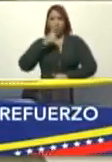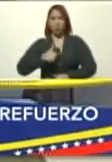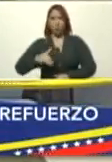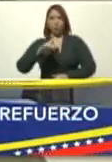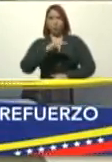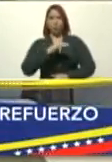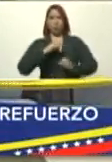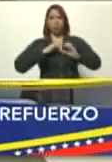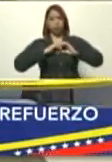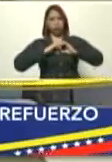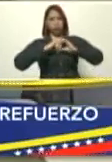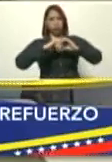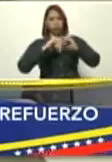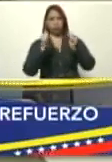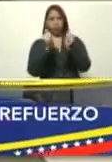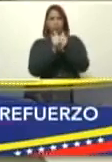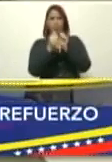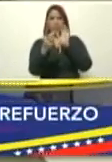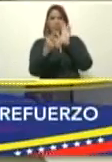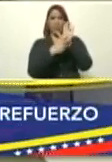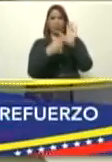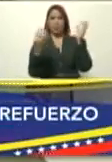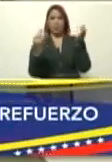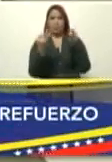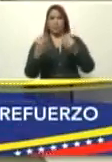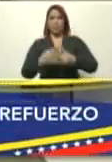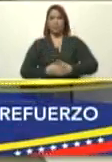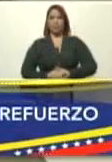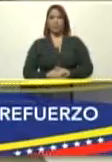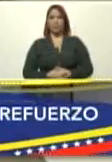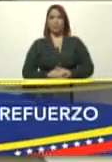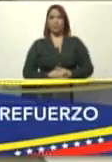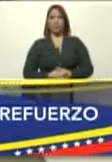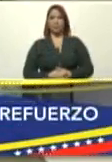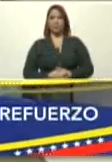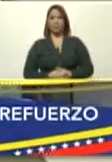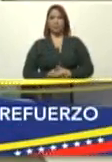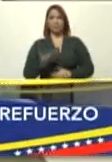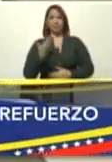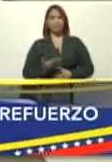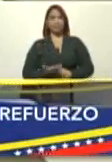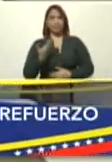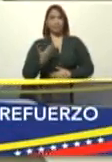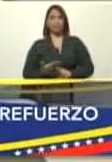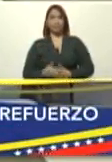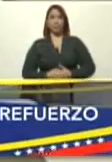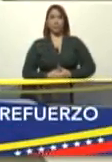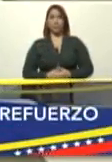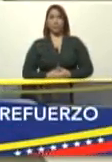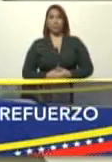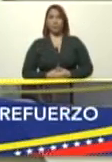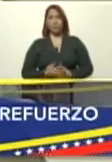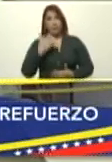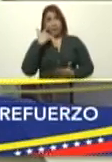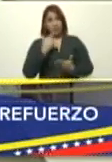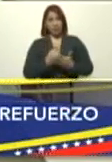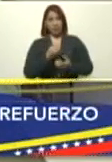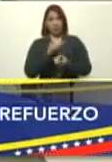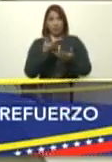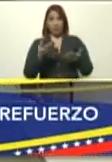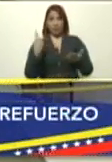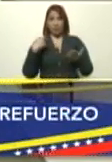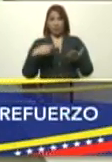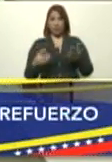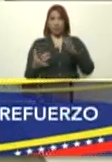desde el corazón y con la verdad, siempre, siempre, muy importante. Fíjense ustedes, tenemos un pase